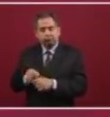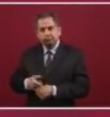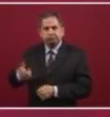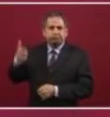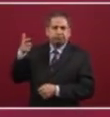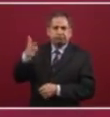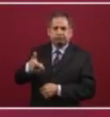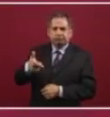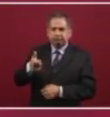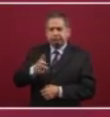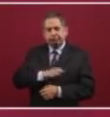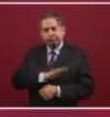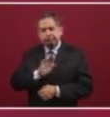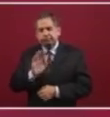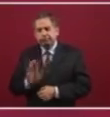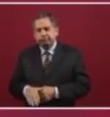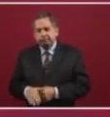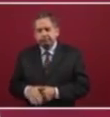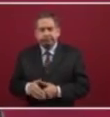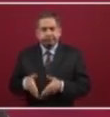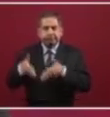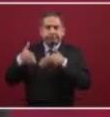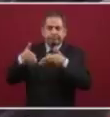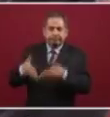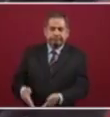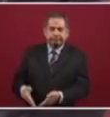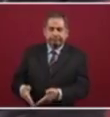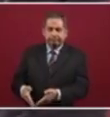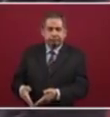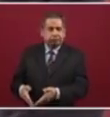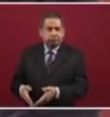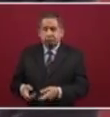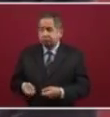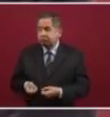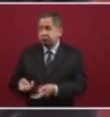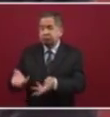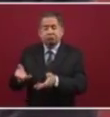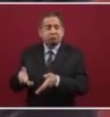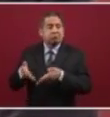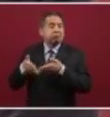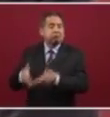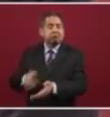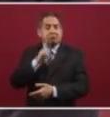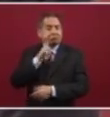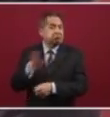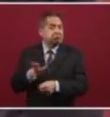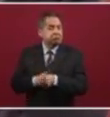asesinado y es enterrado en una fosa común y ahí están sus restos.